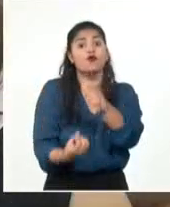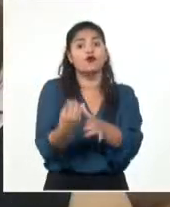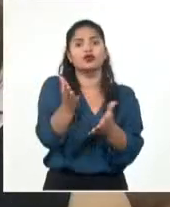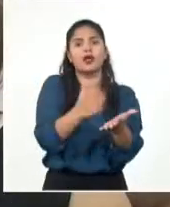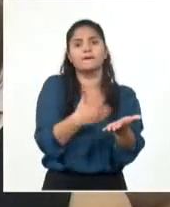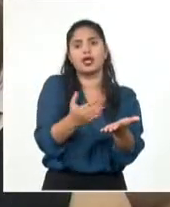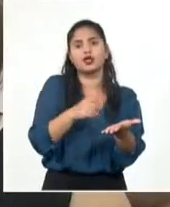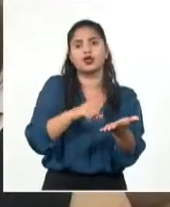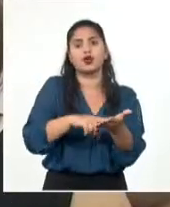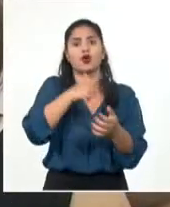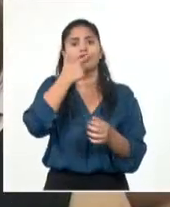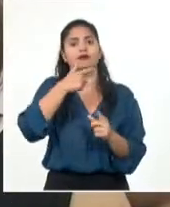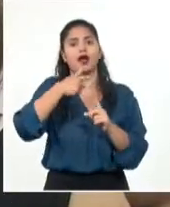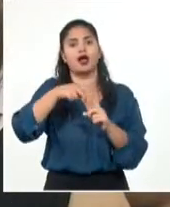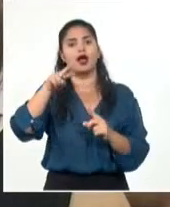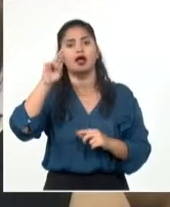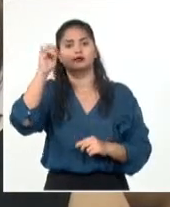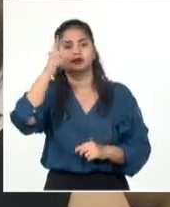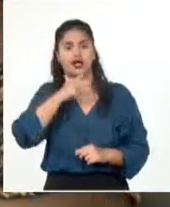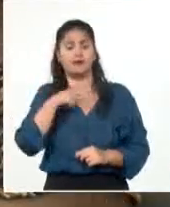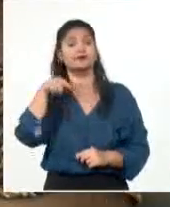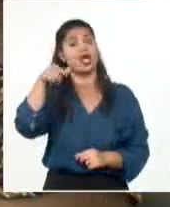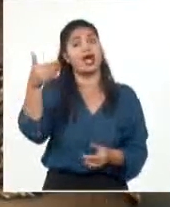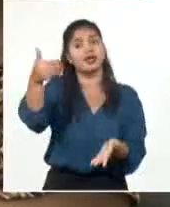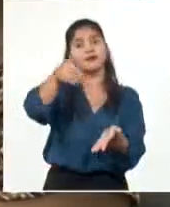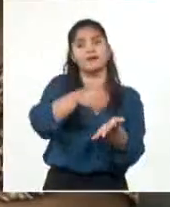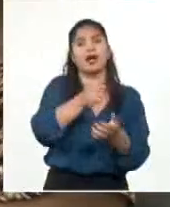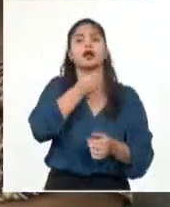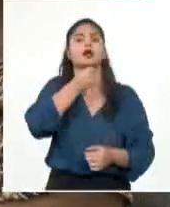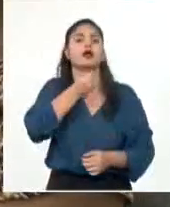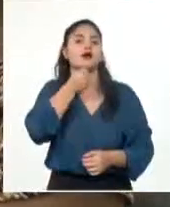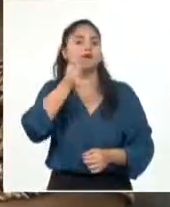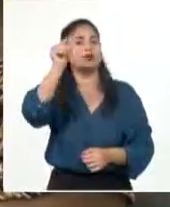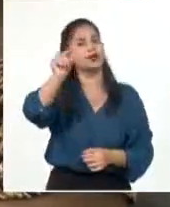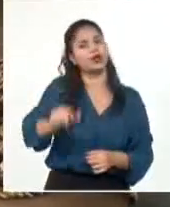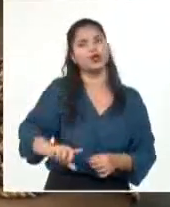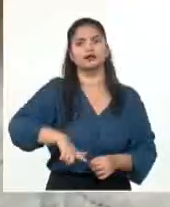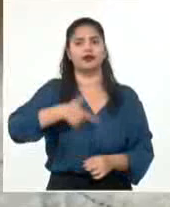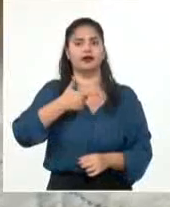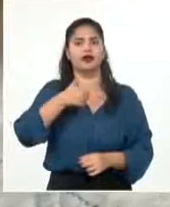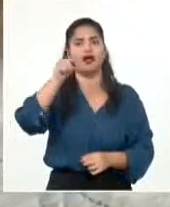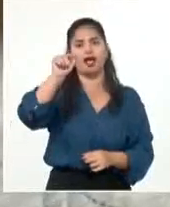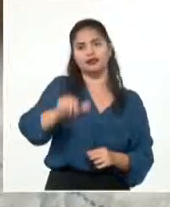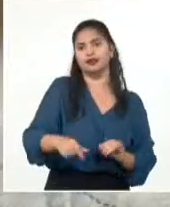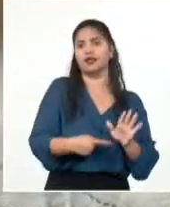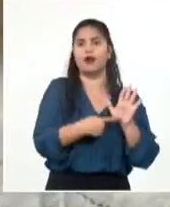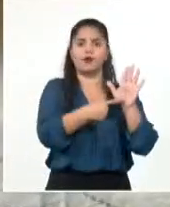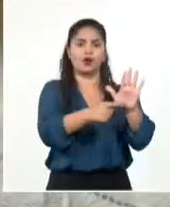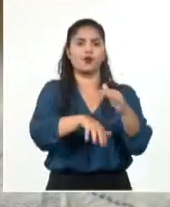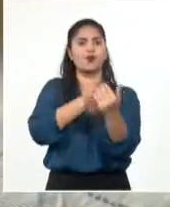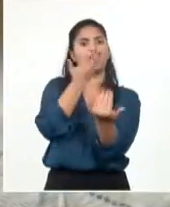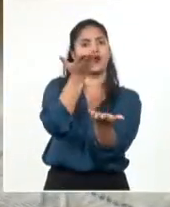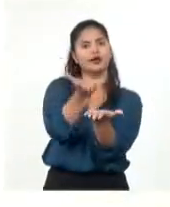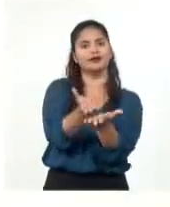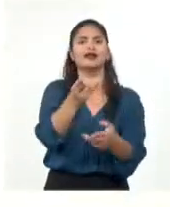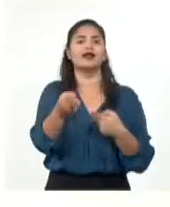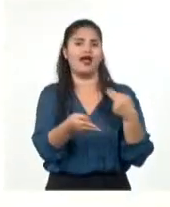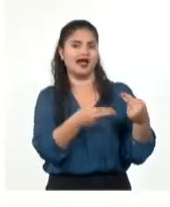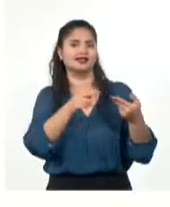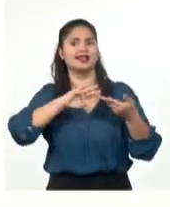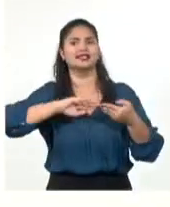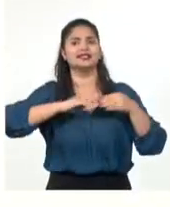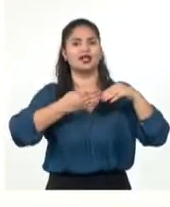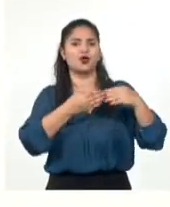Patria. Periodistas, intelectuales y artistas realizaron propuestas de articulación política y discutieron